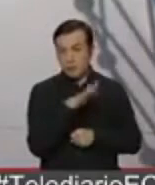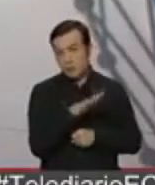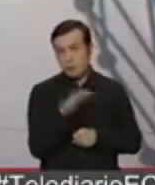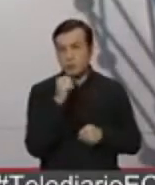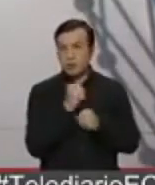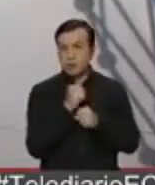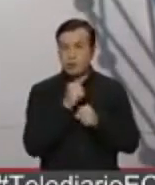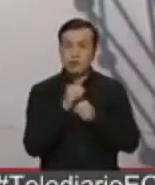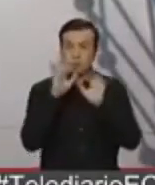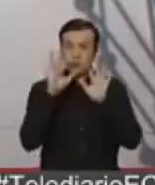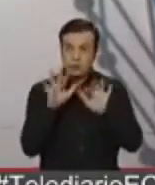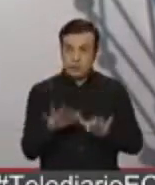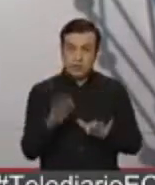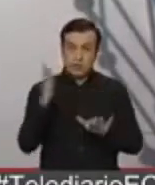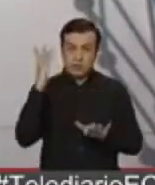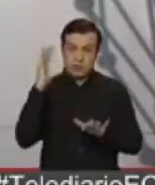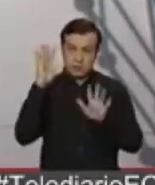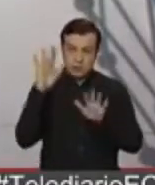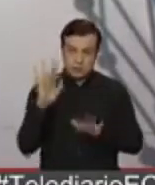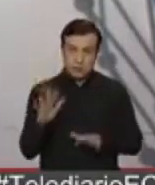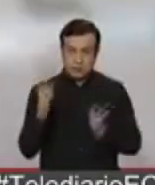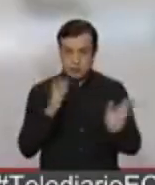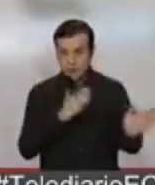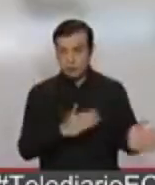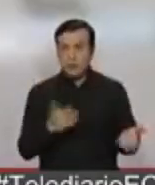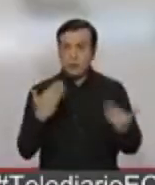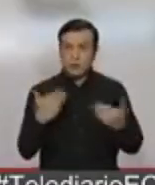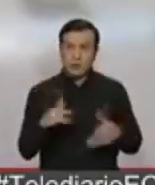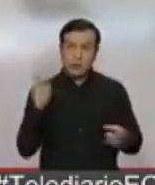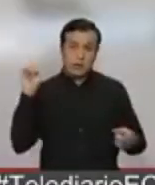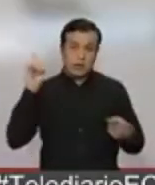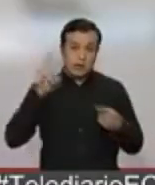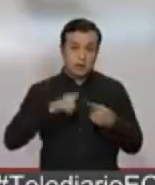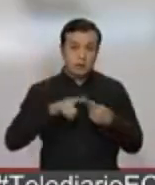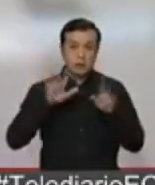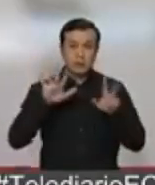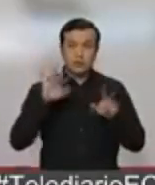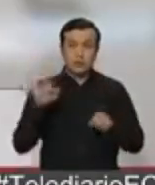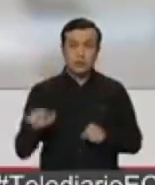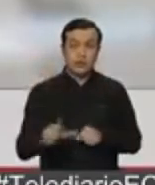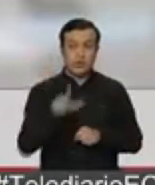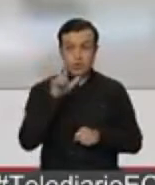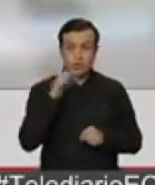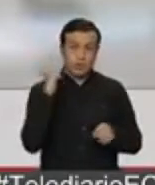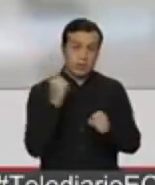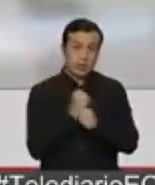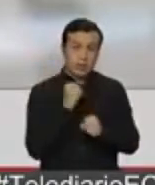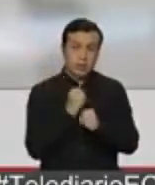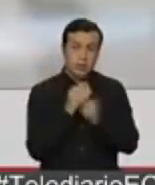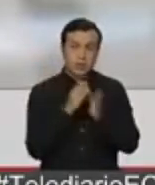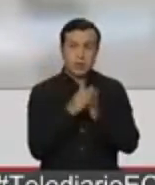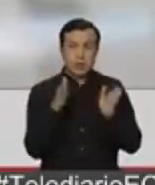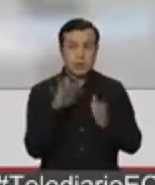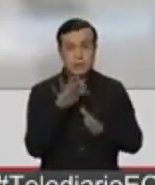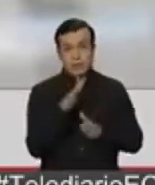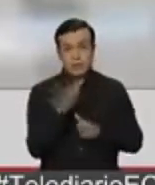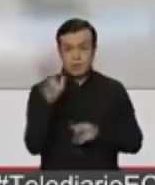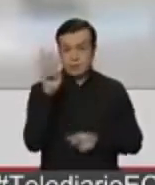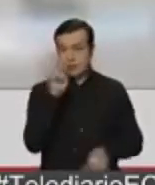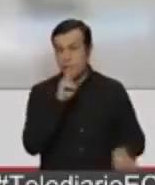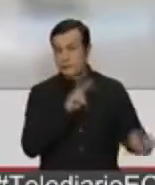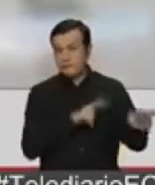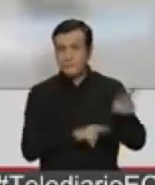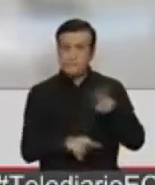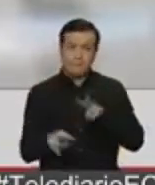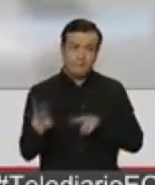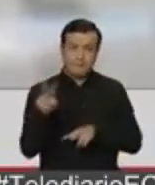trabajan en la secretaría o que trabajaban en la secretaría bueno trabajan hasta el 8 de julio pero hay un estimado se está analizando si